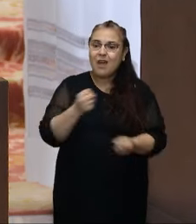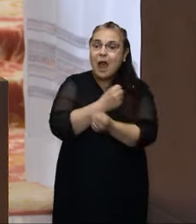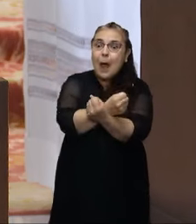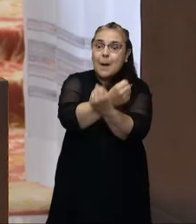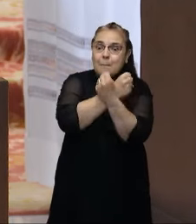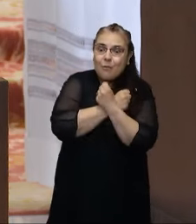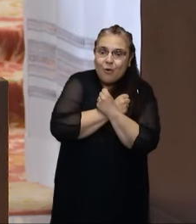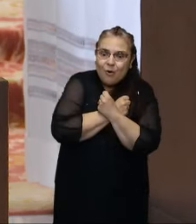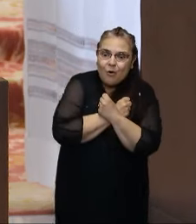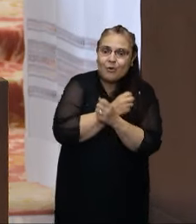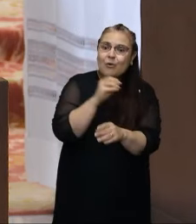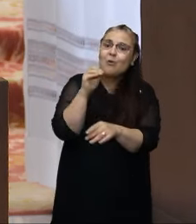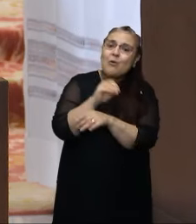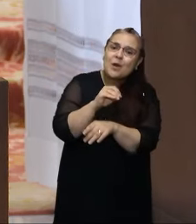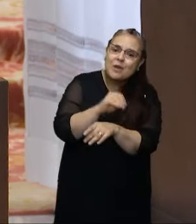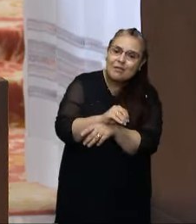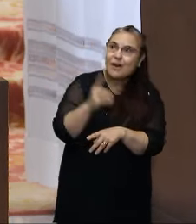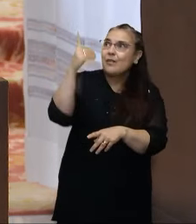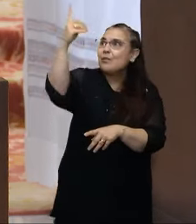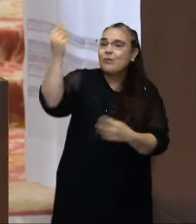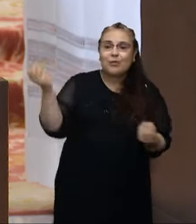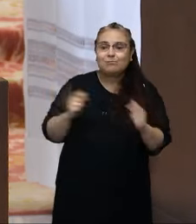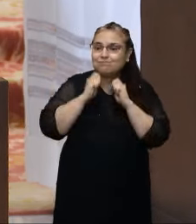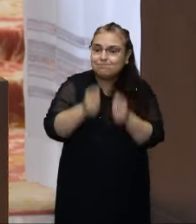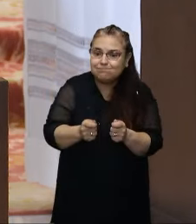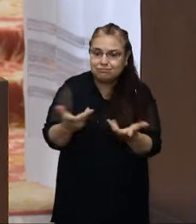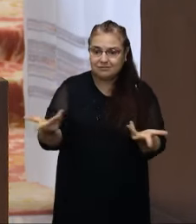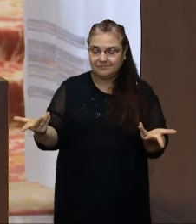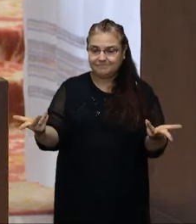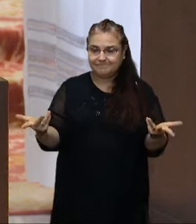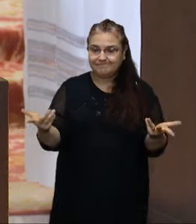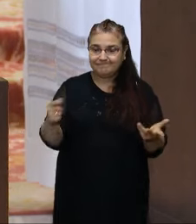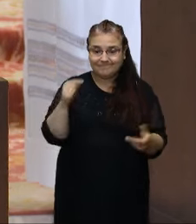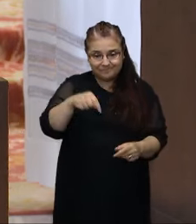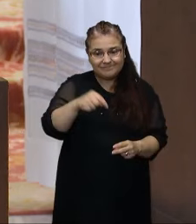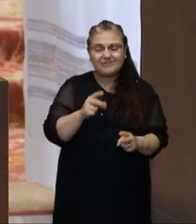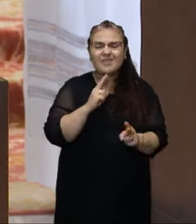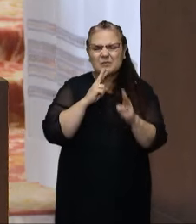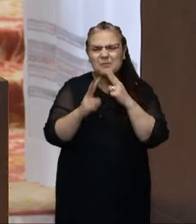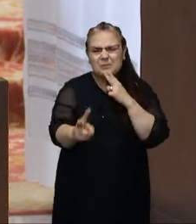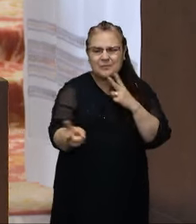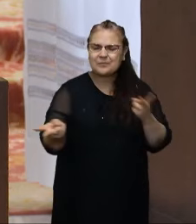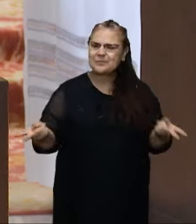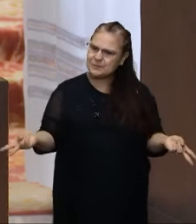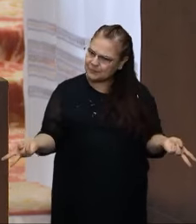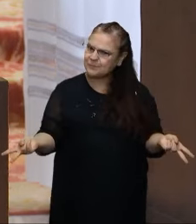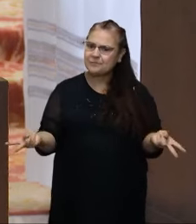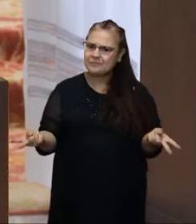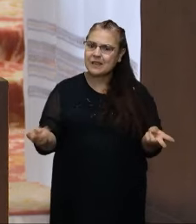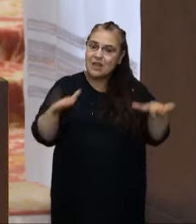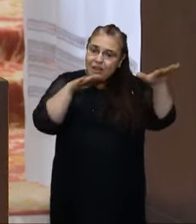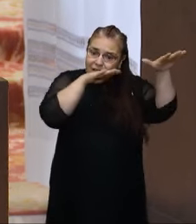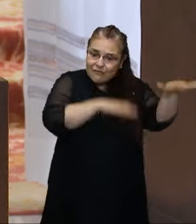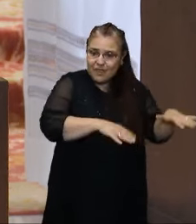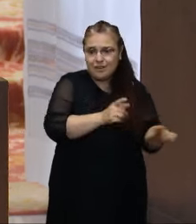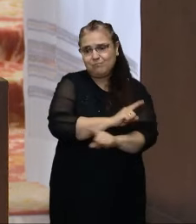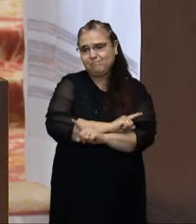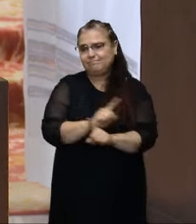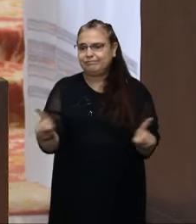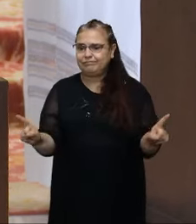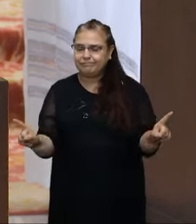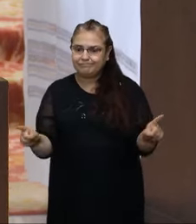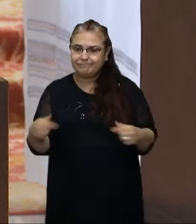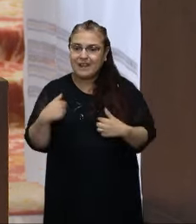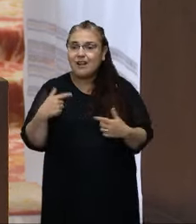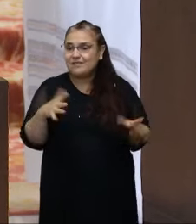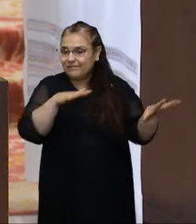pone sobre él. Esa respuesta que, en lugar de ser fiel a lo